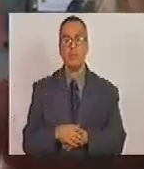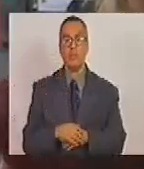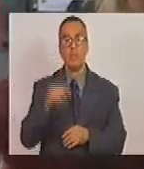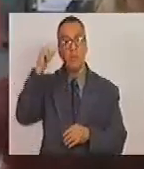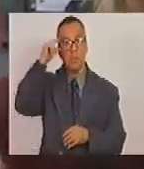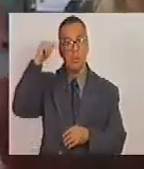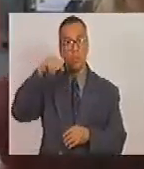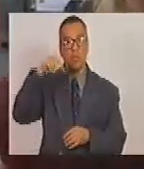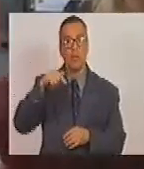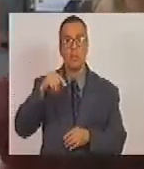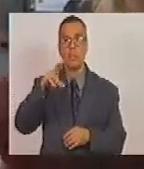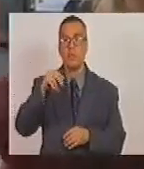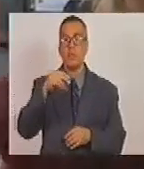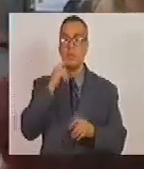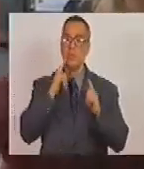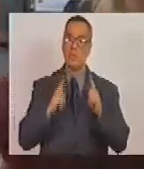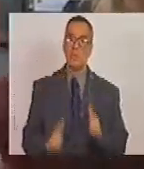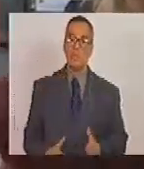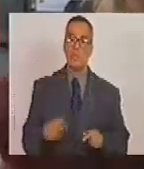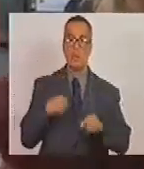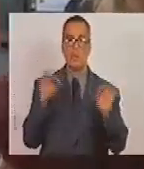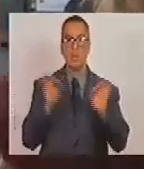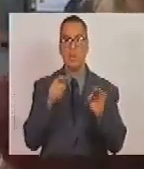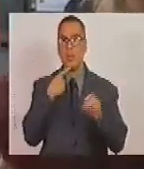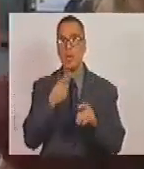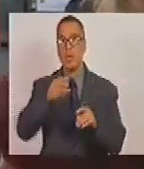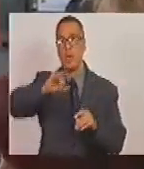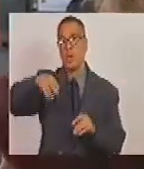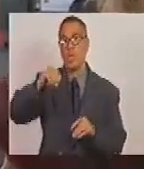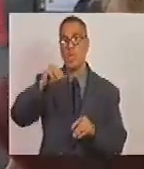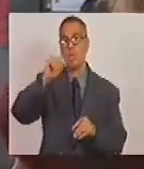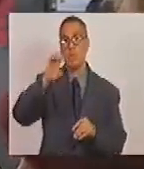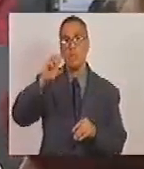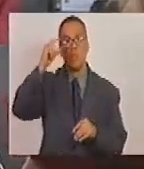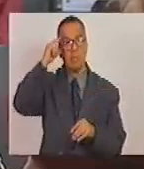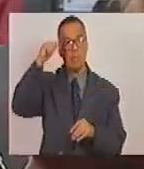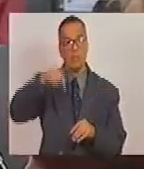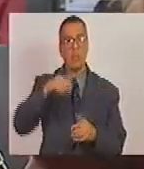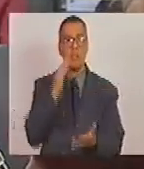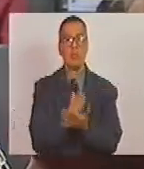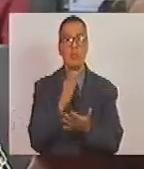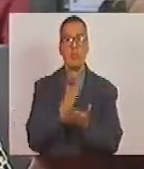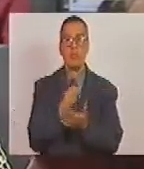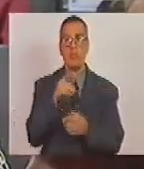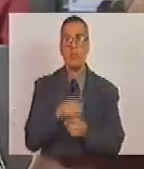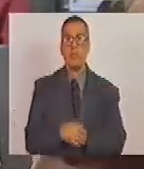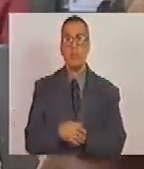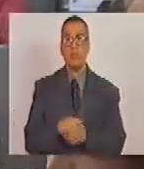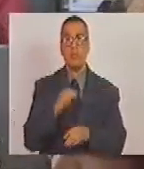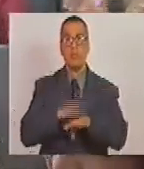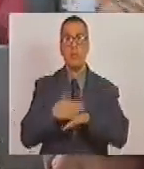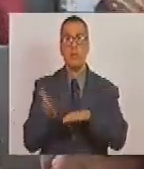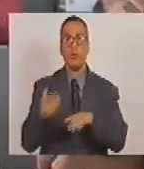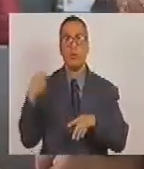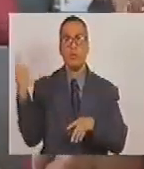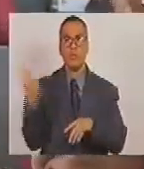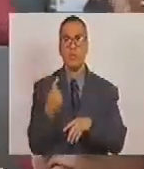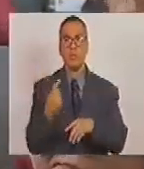Hoy no nos cansamos de decir José Vicente Hoy y siempre, porque su